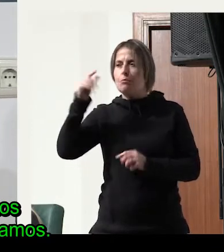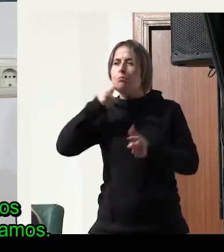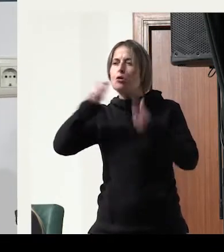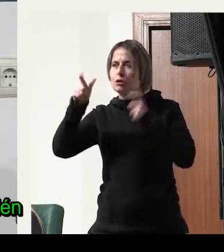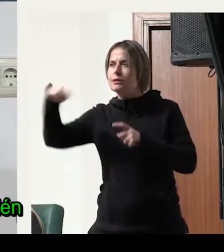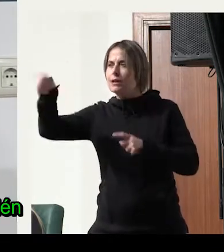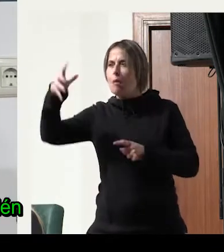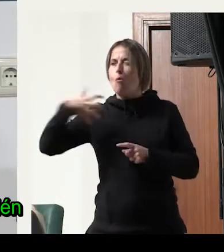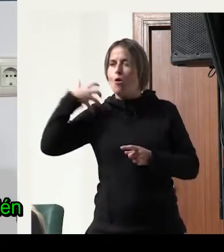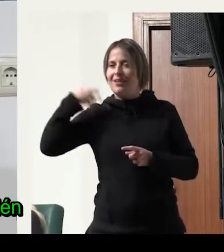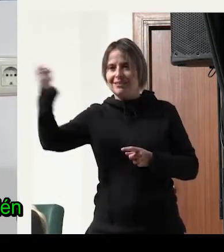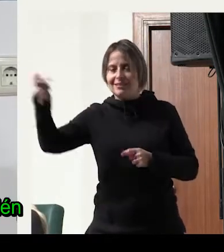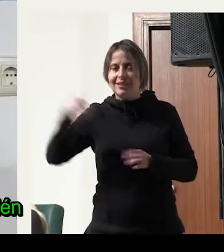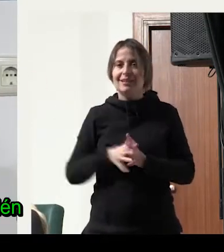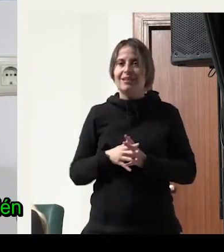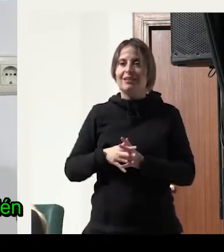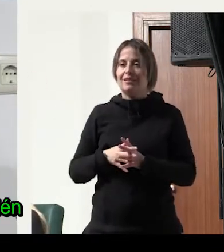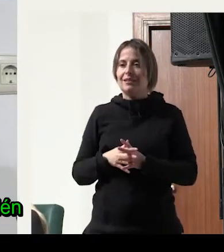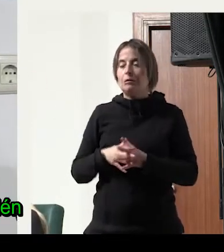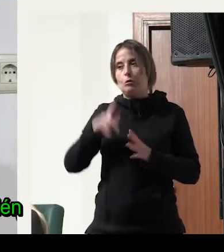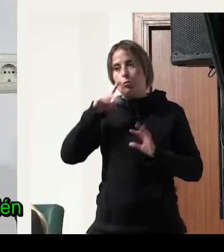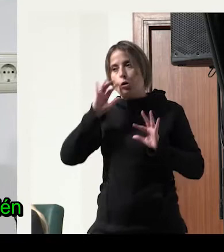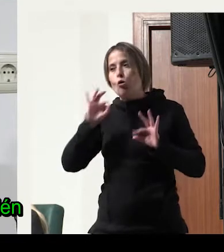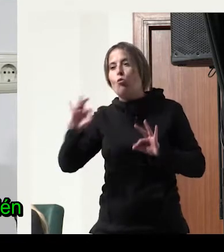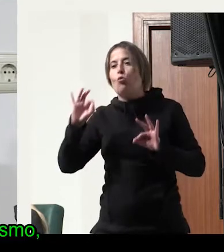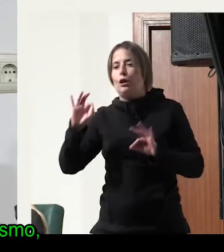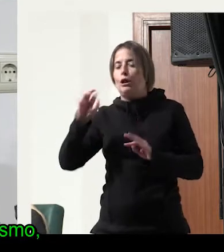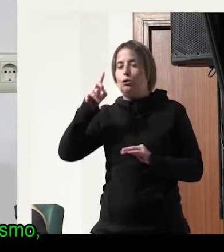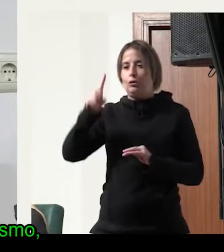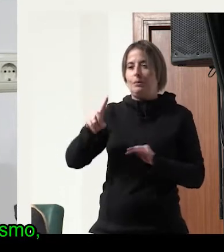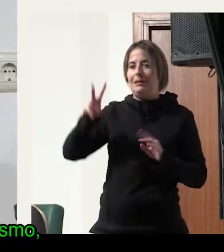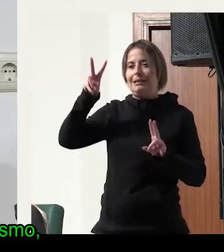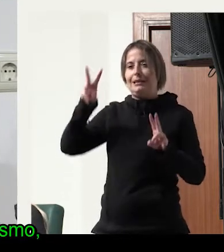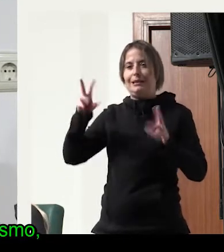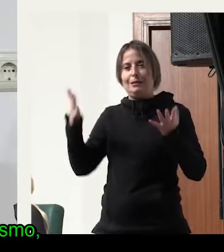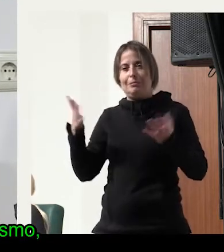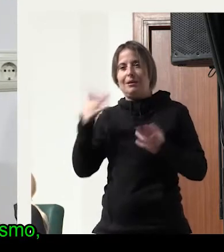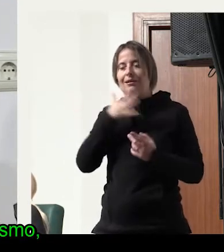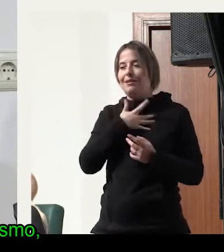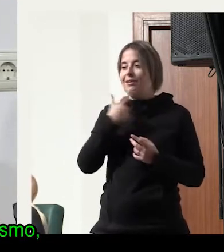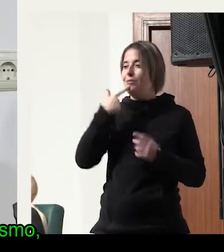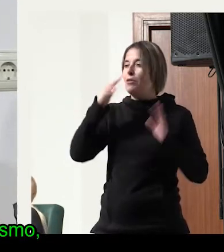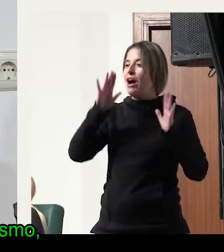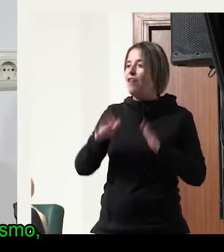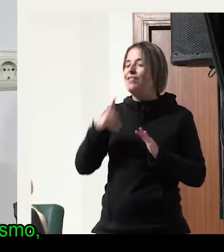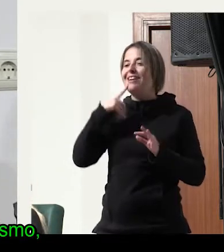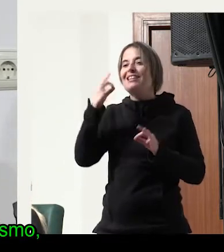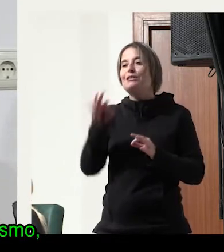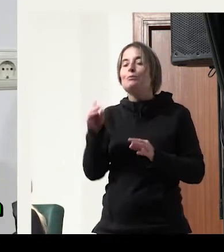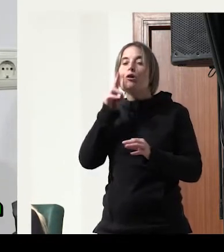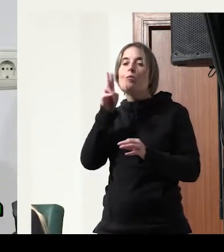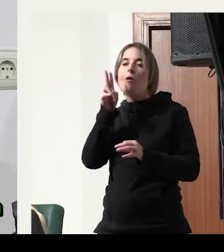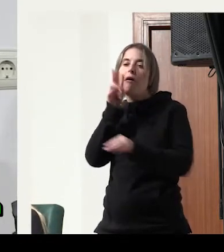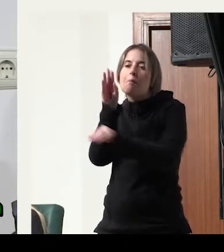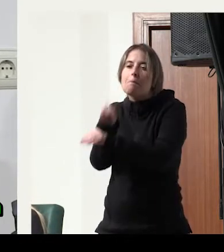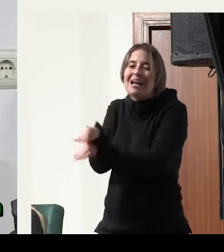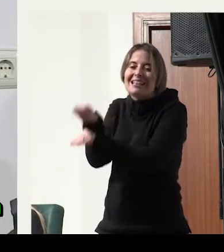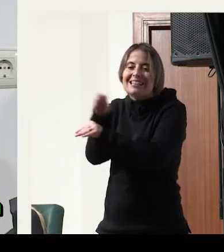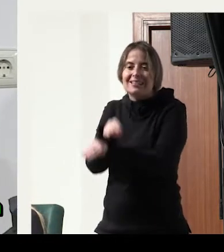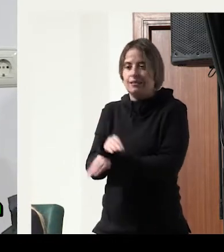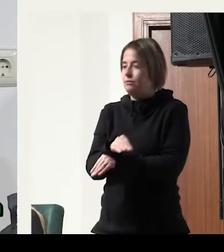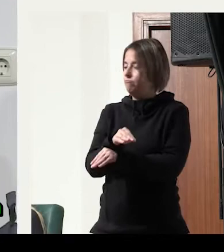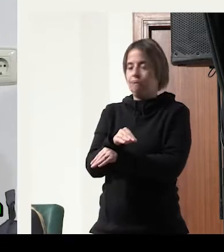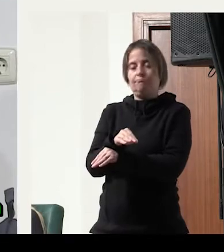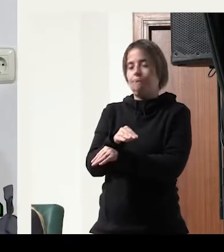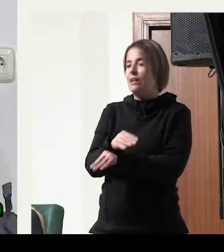necesitamos, ¿eh? O sea, que cuidado un poco también con el tema, ¿eh? No es el que al final, porque se hace mucho maternalismo y paternalismo también desde la institución